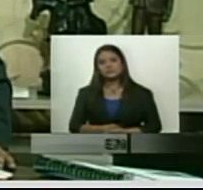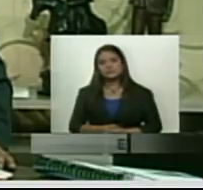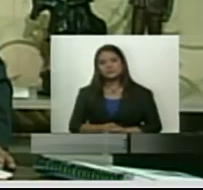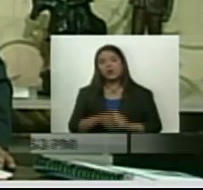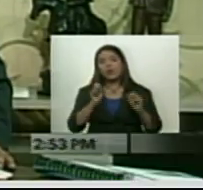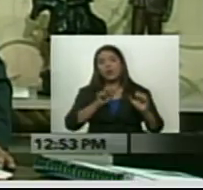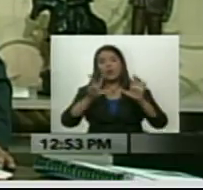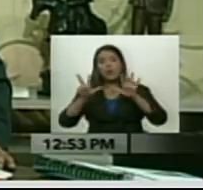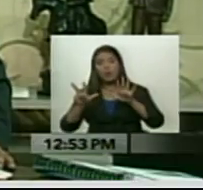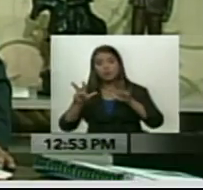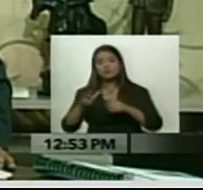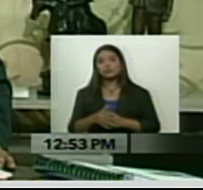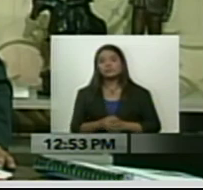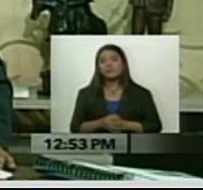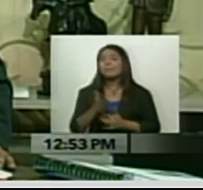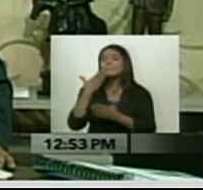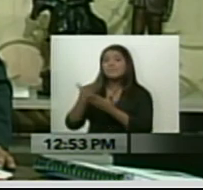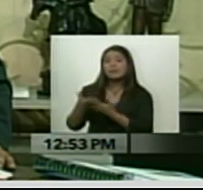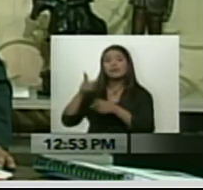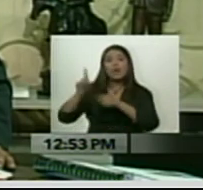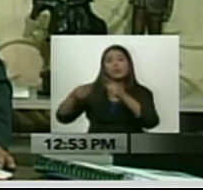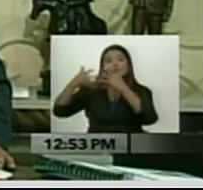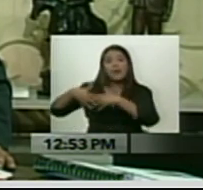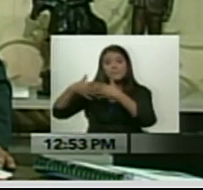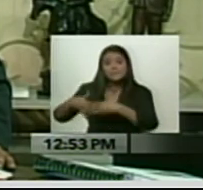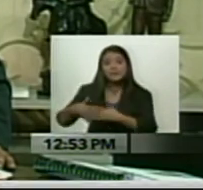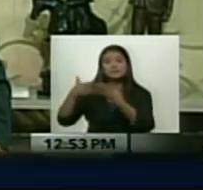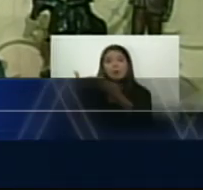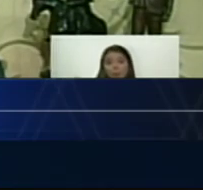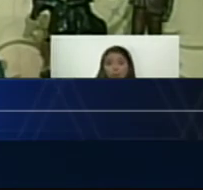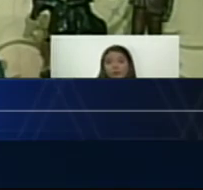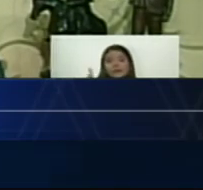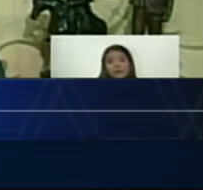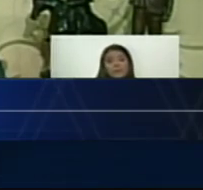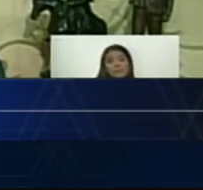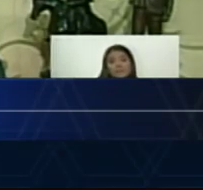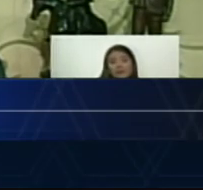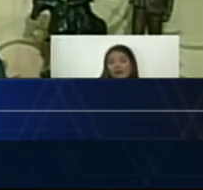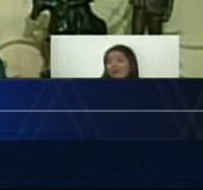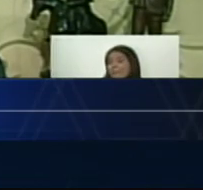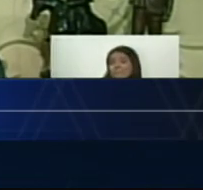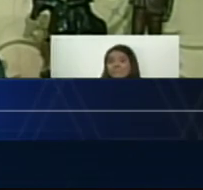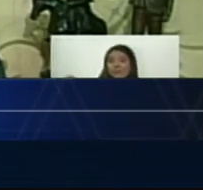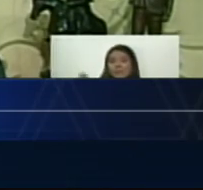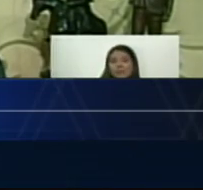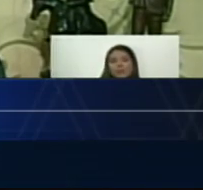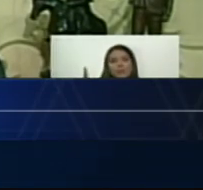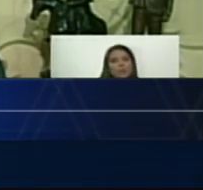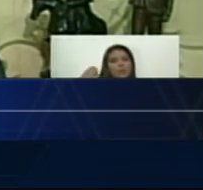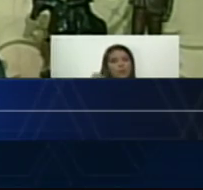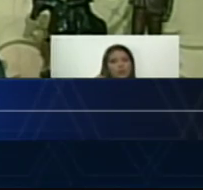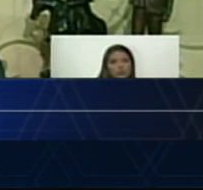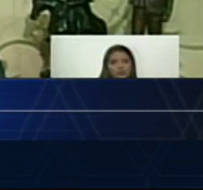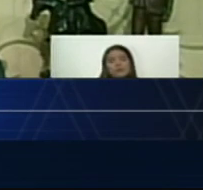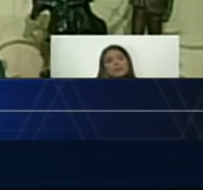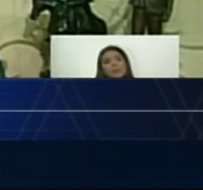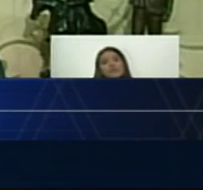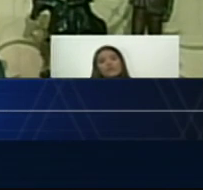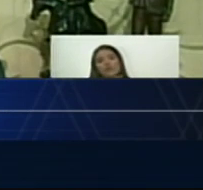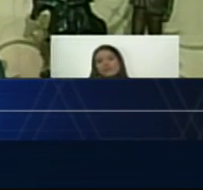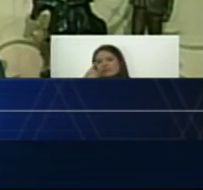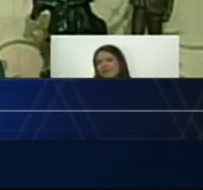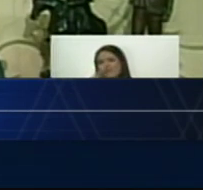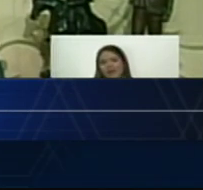8. Requerir a empresas del sector público y privado incrementar sus niveles de producción, así como el abastecimiento de